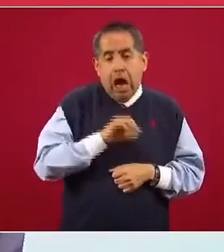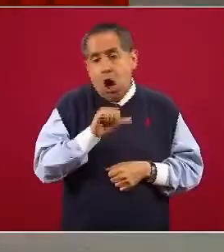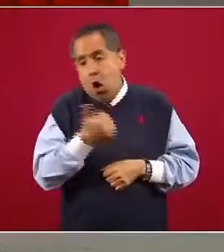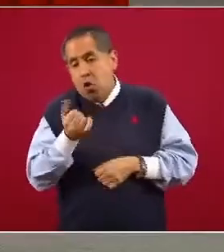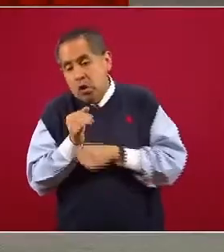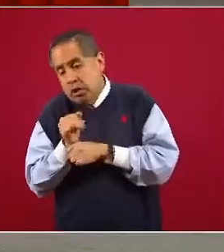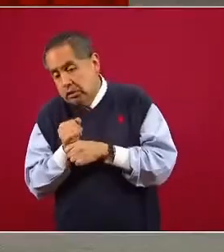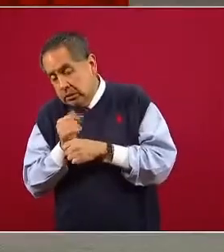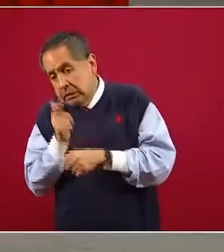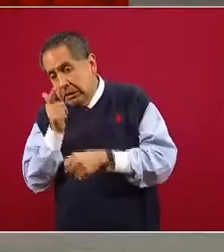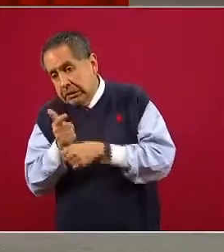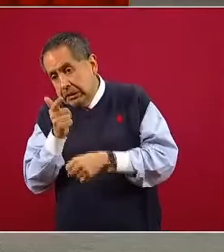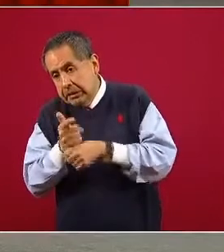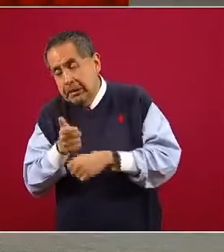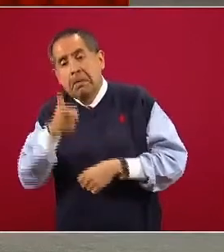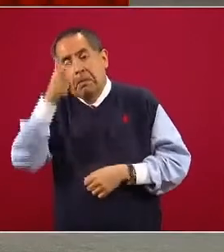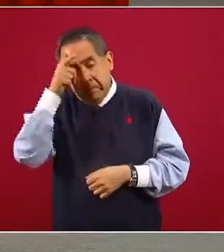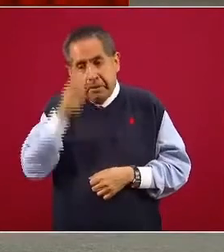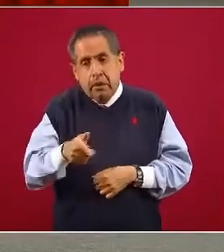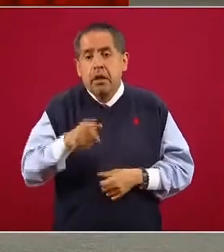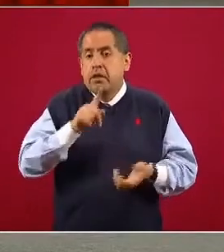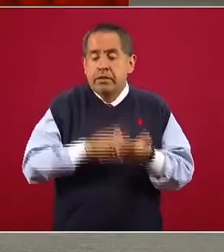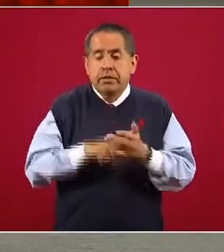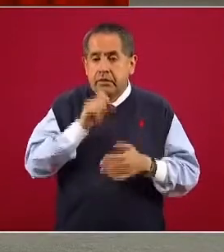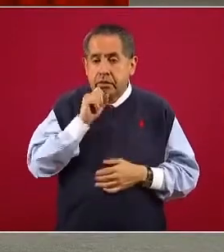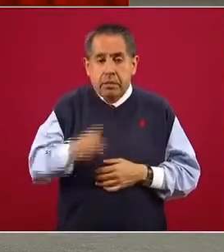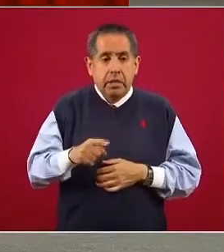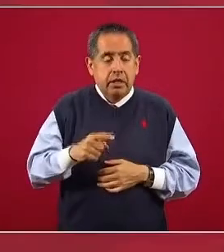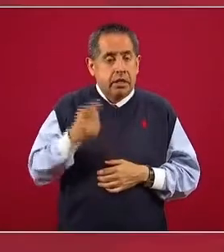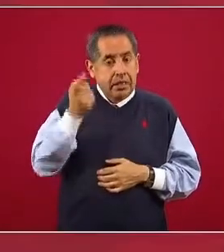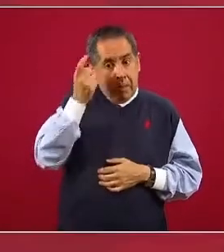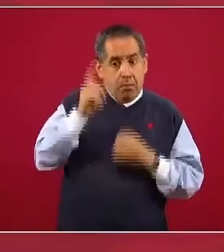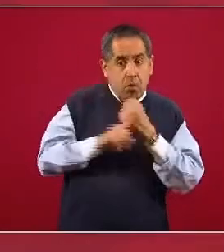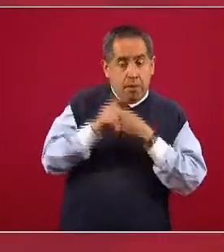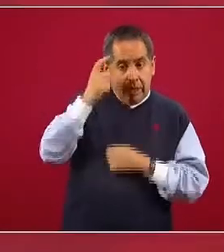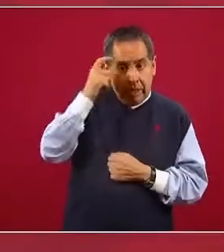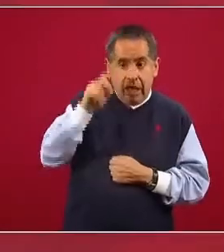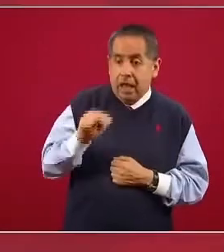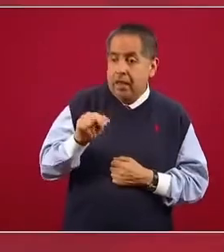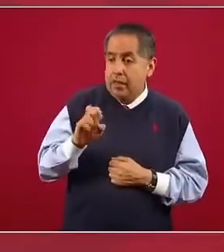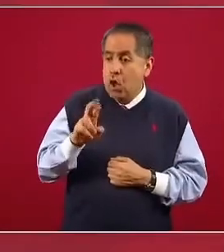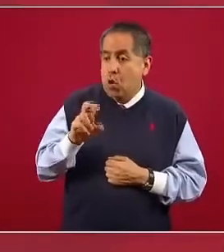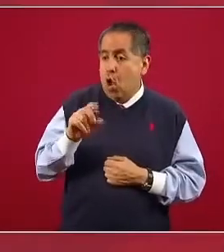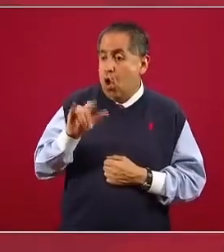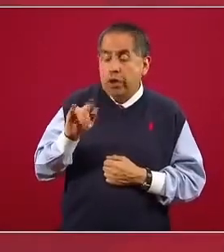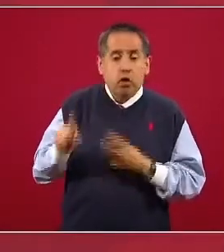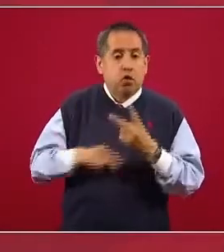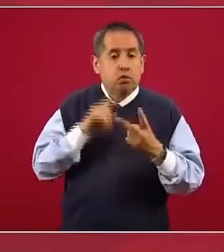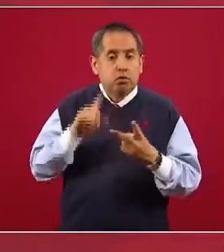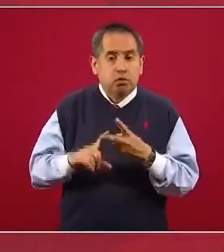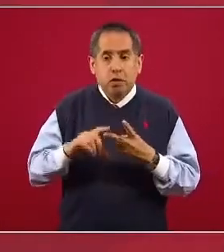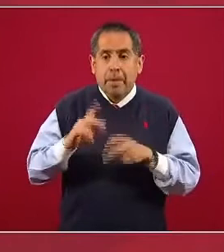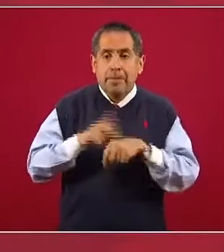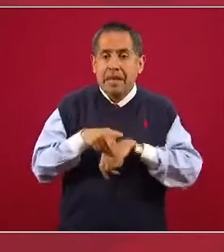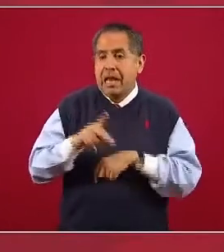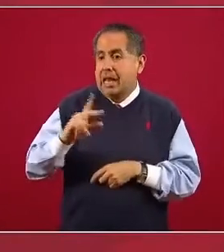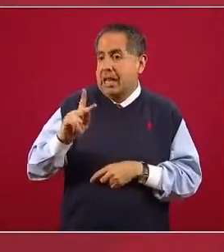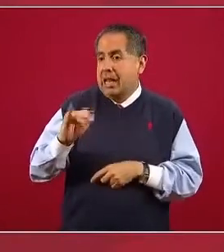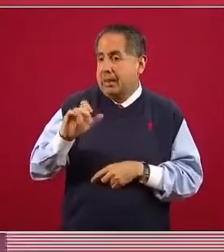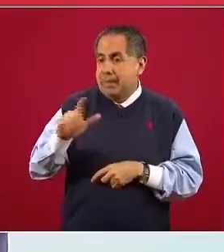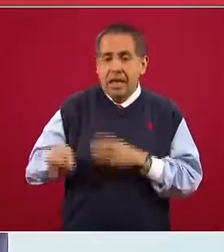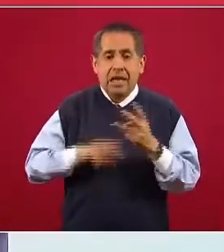de investigación clínica que han descrito trastornos neurológicos, trastornos cutáneos,